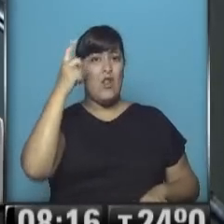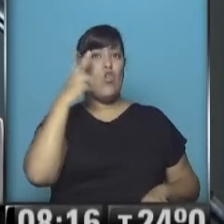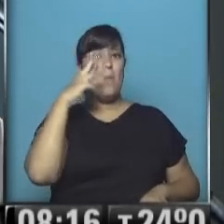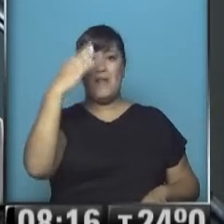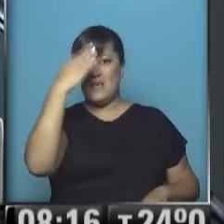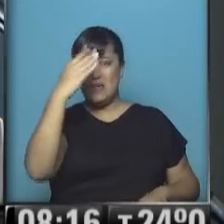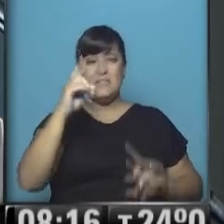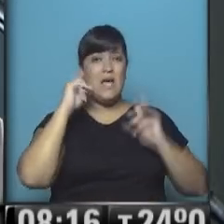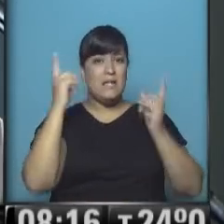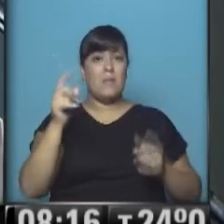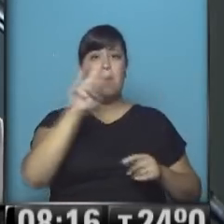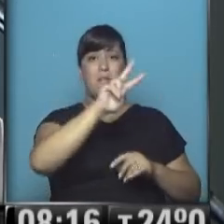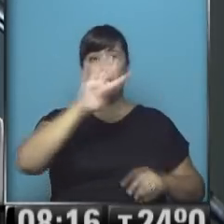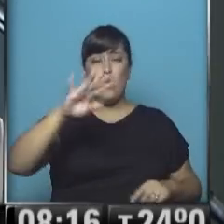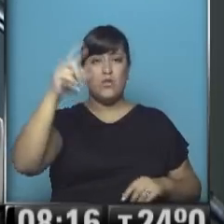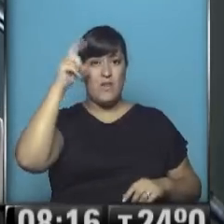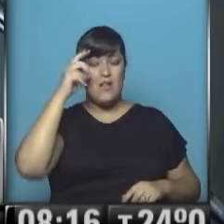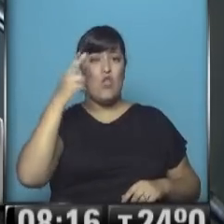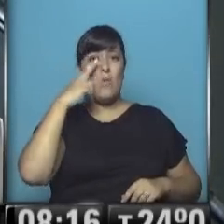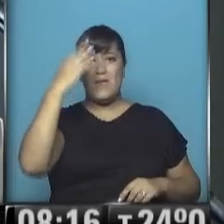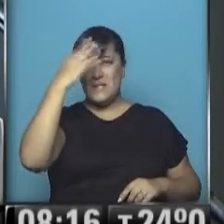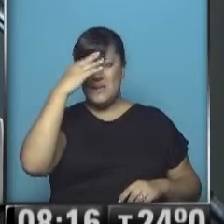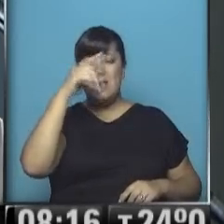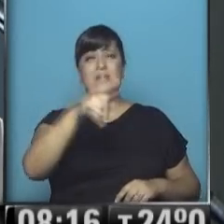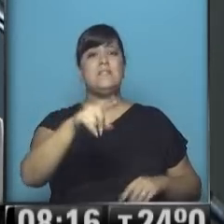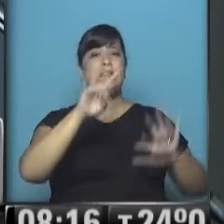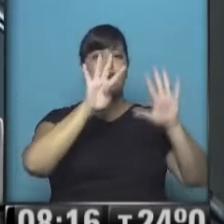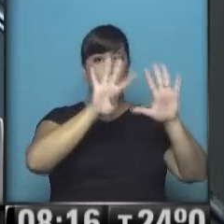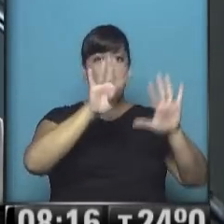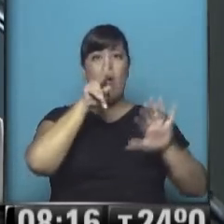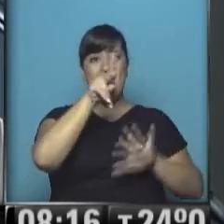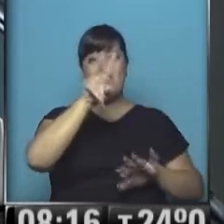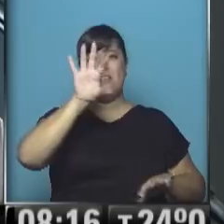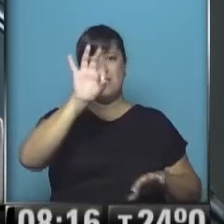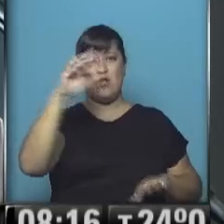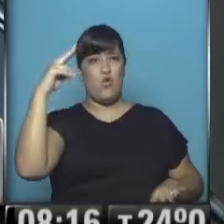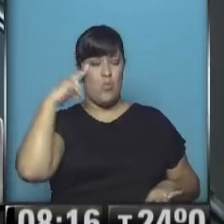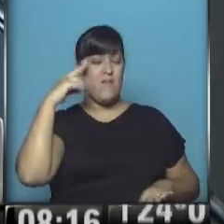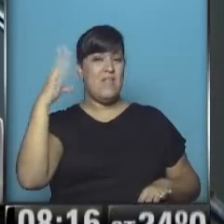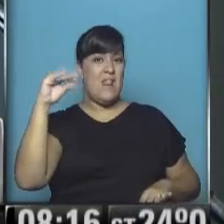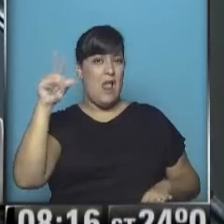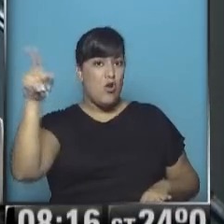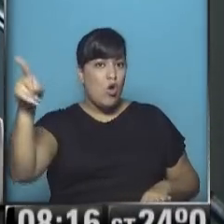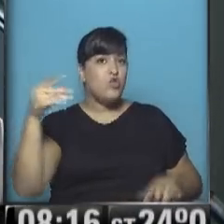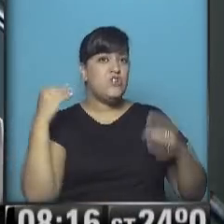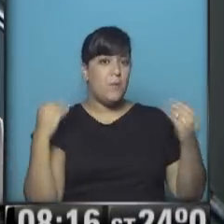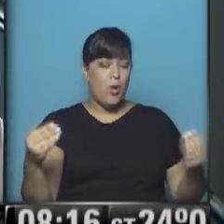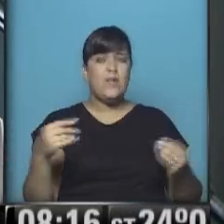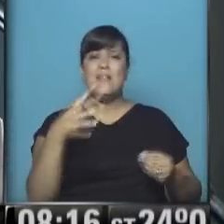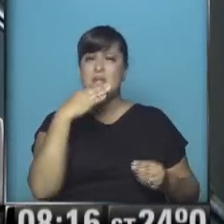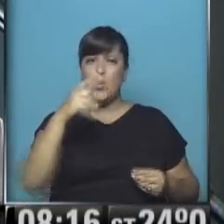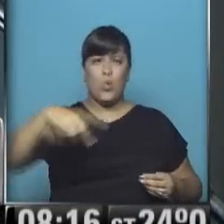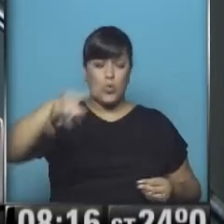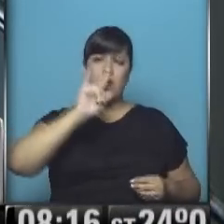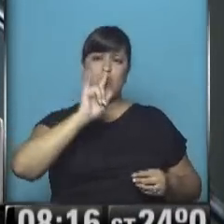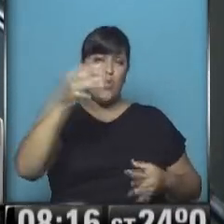del 24 de enero de 2015, 21.09. Quiero transmitir eso porque ustedes probablemente lo podrán analizar.